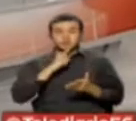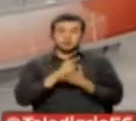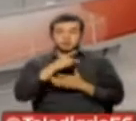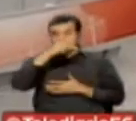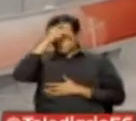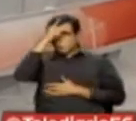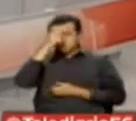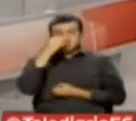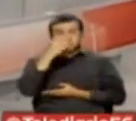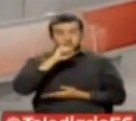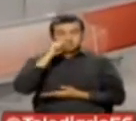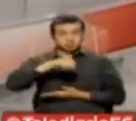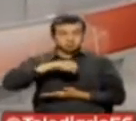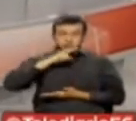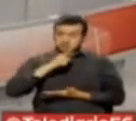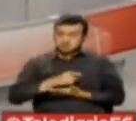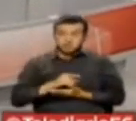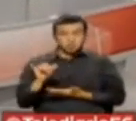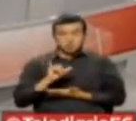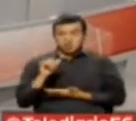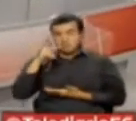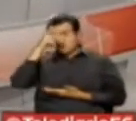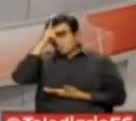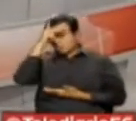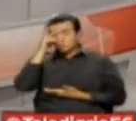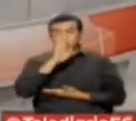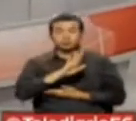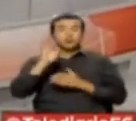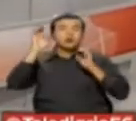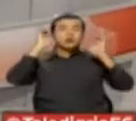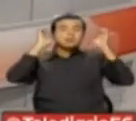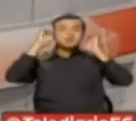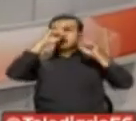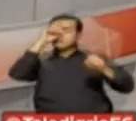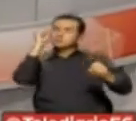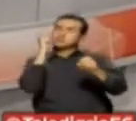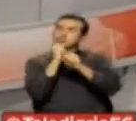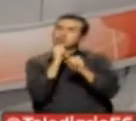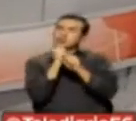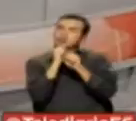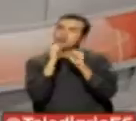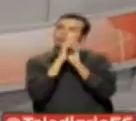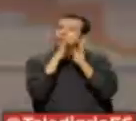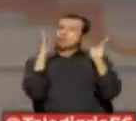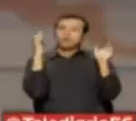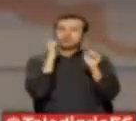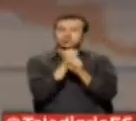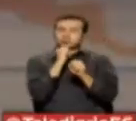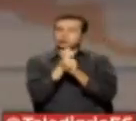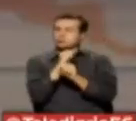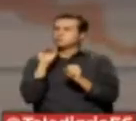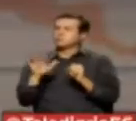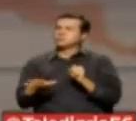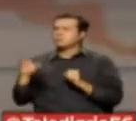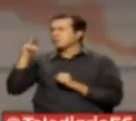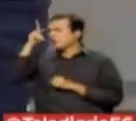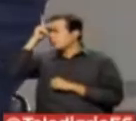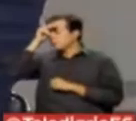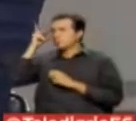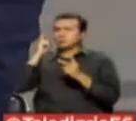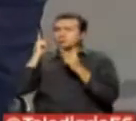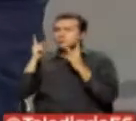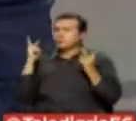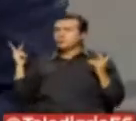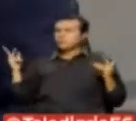realmente atrás de estas estrategias obviamente hay un trabajo muy minucioso que se ha logrado en perú como como